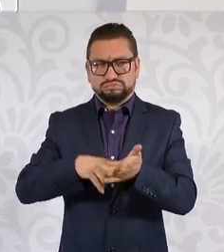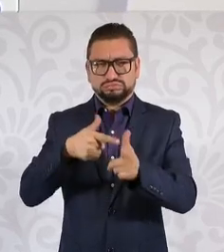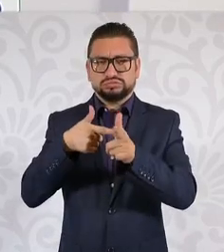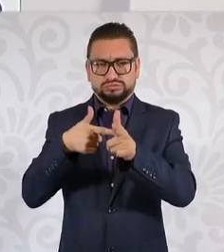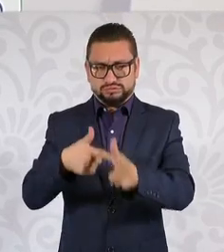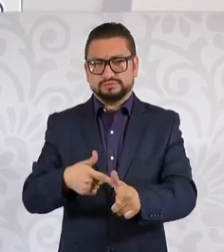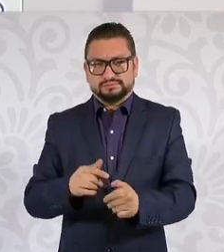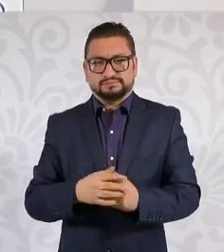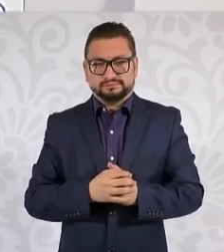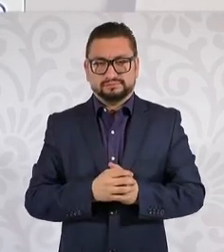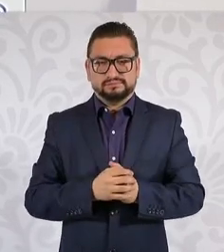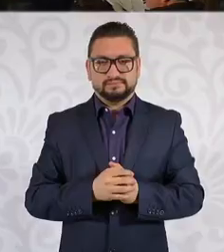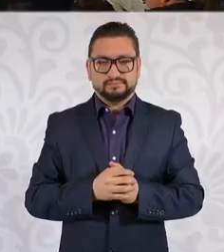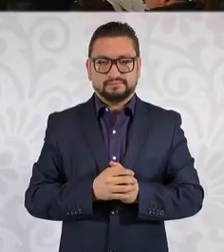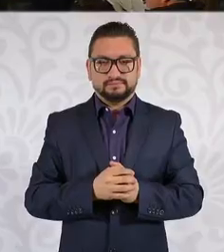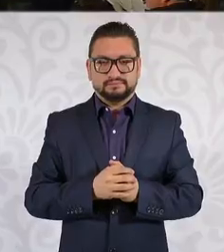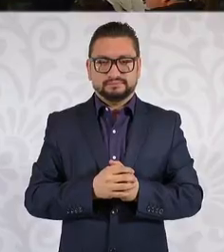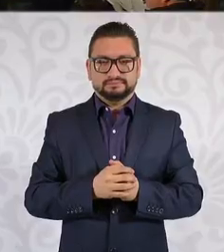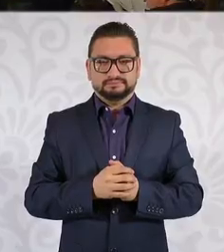la reforma.